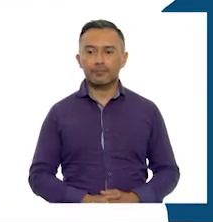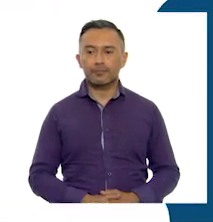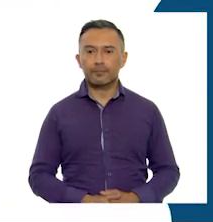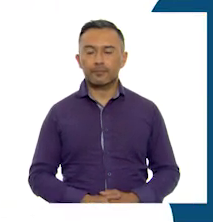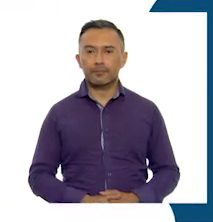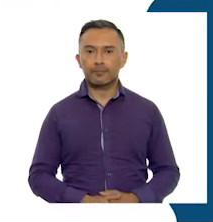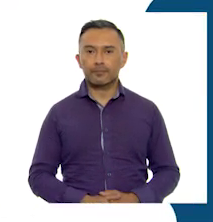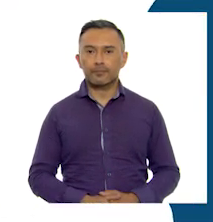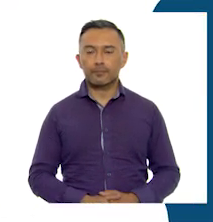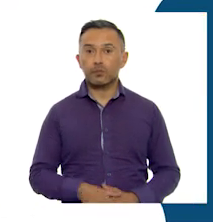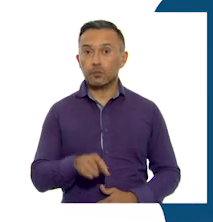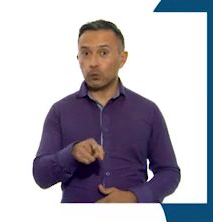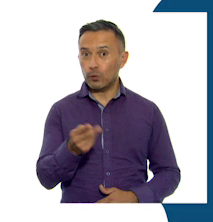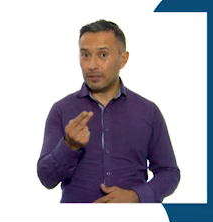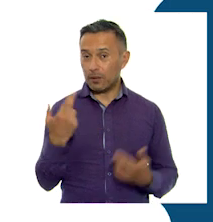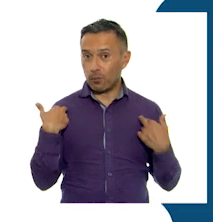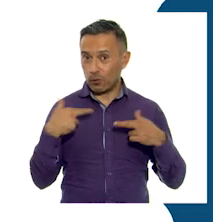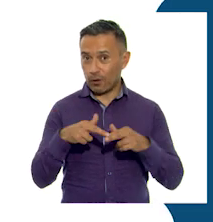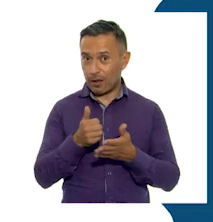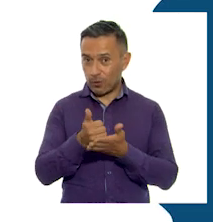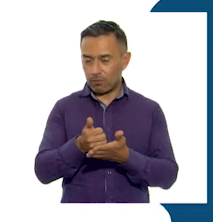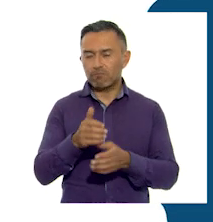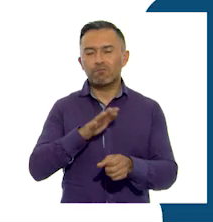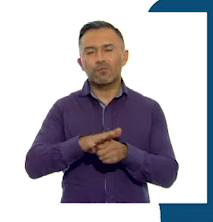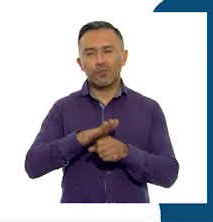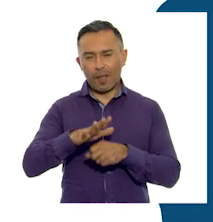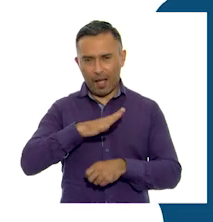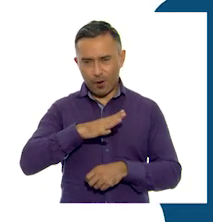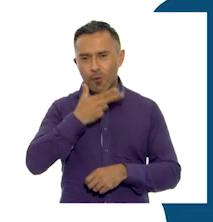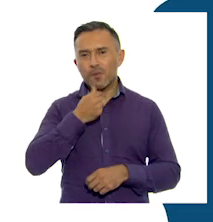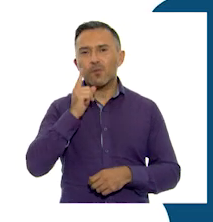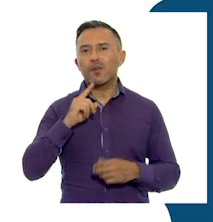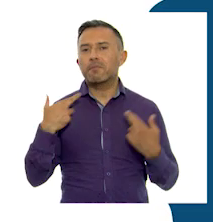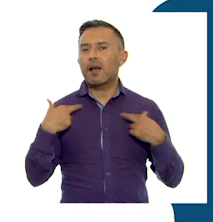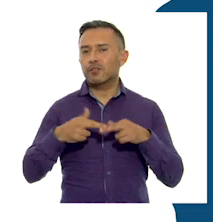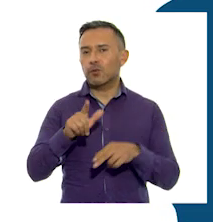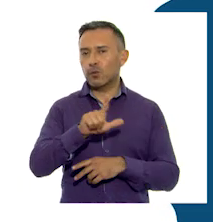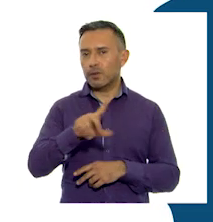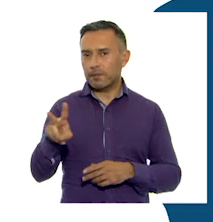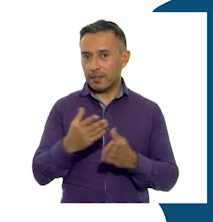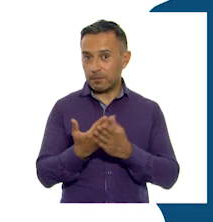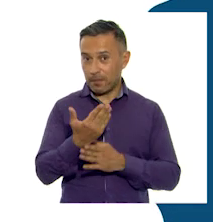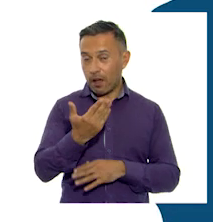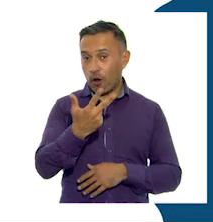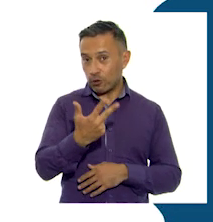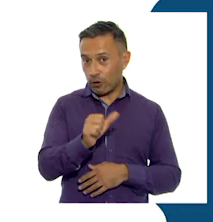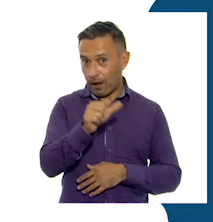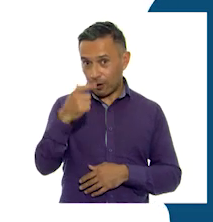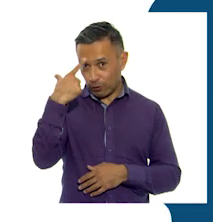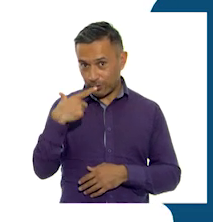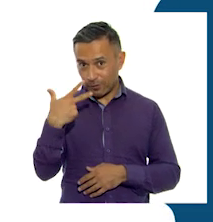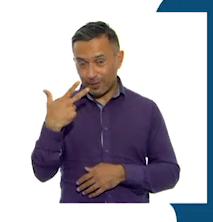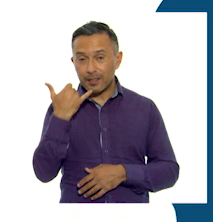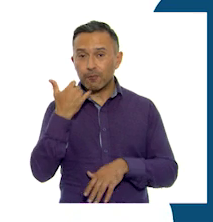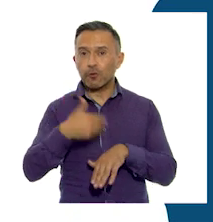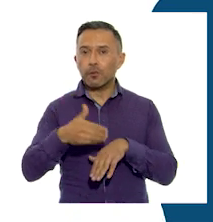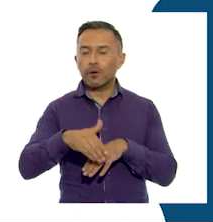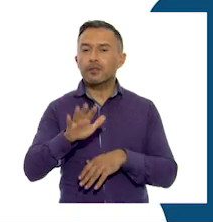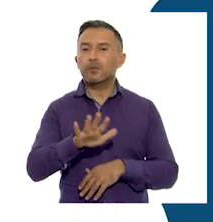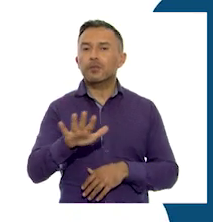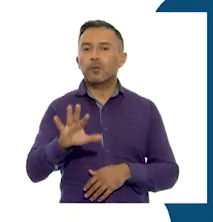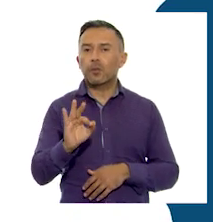Para apoyo pedagógico, hay maestras y maestros de lunes a viernes de 8 a 20 horas en el teléfono